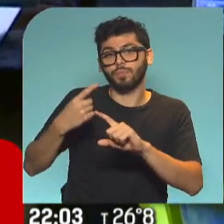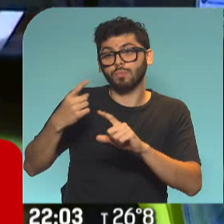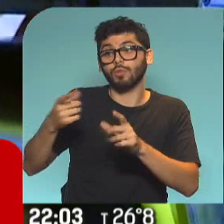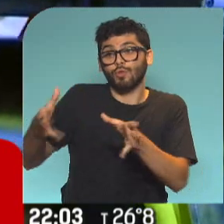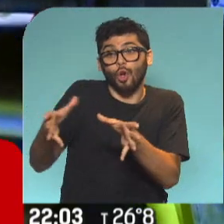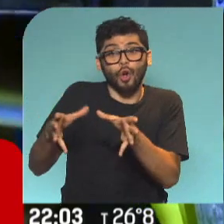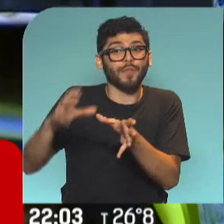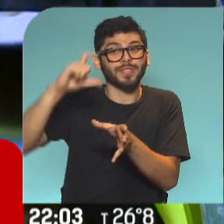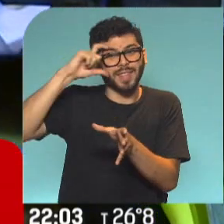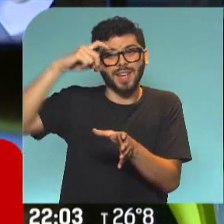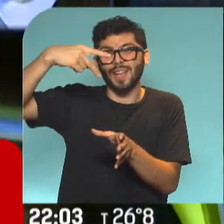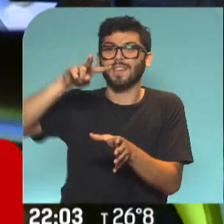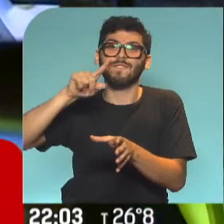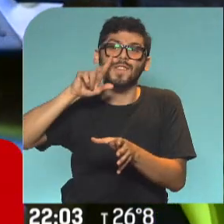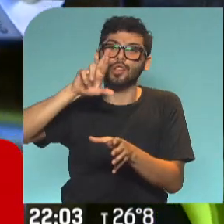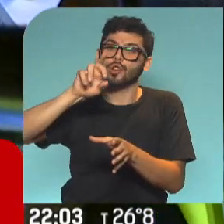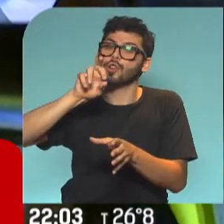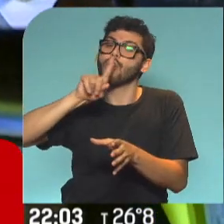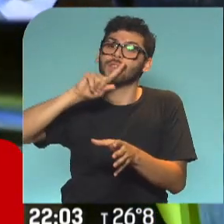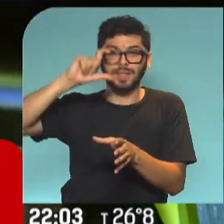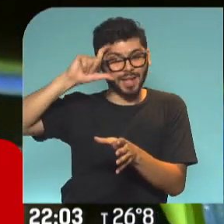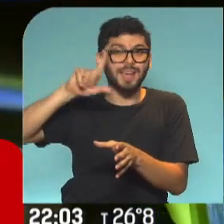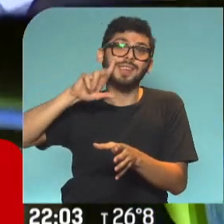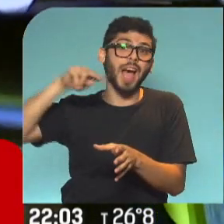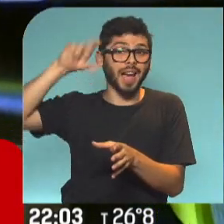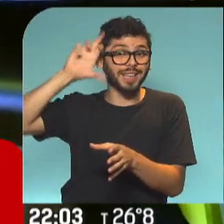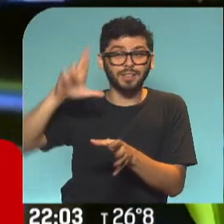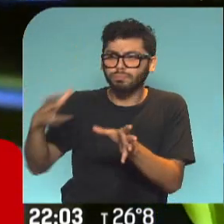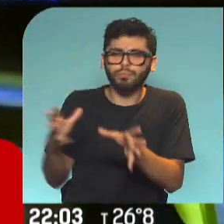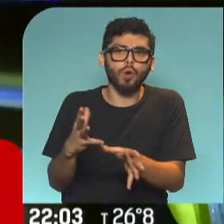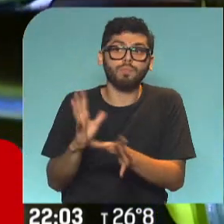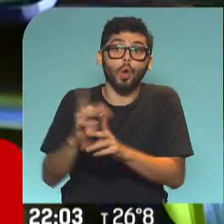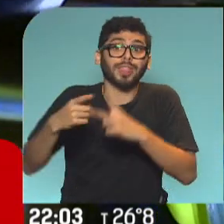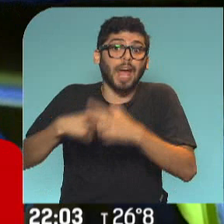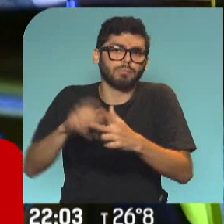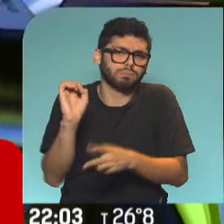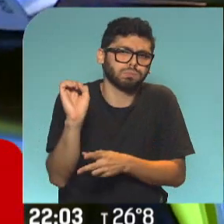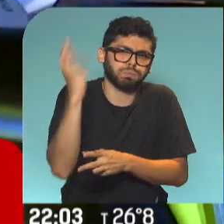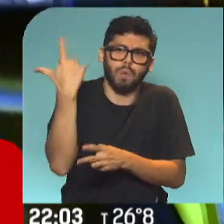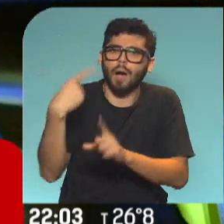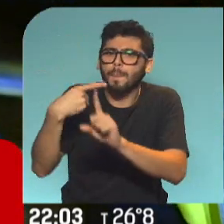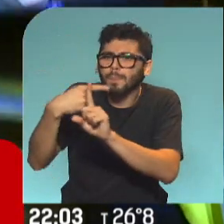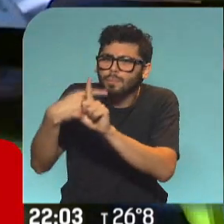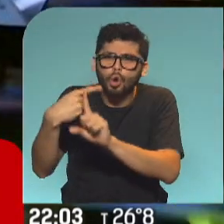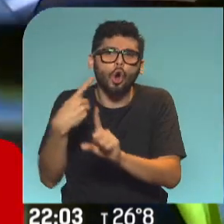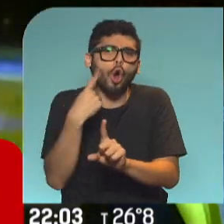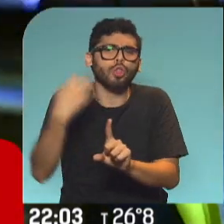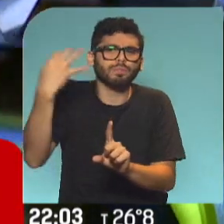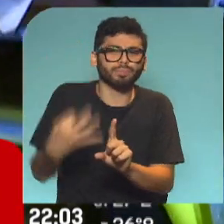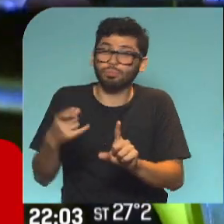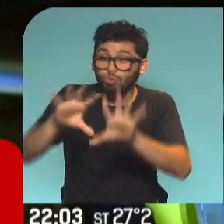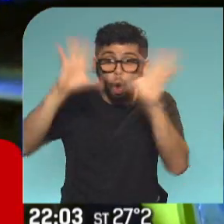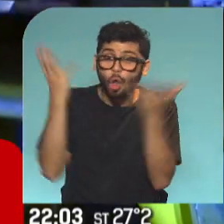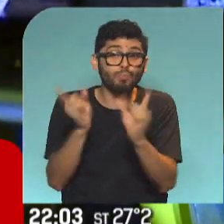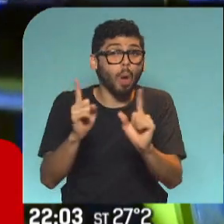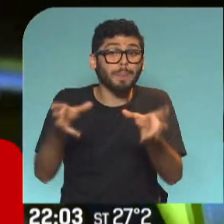estos containers con temperatura controlada que estamos trayendo, que es la última tecnología para poder transportar vacunas que se utiliza en todo el